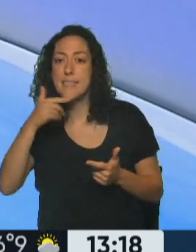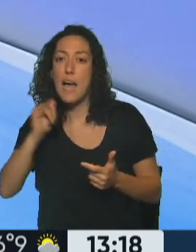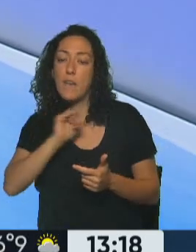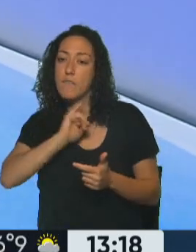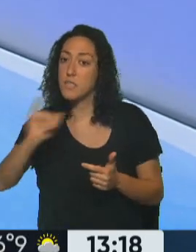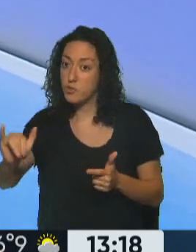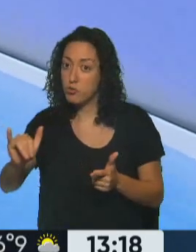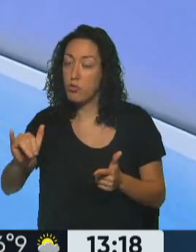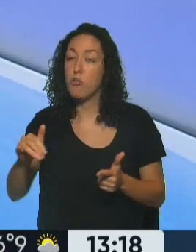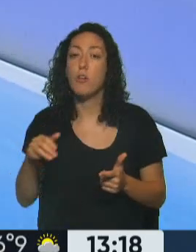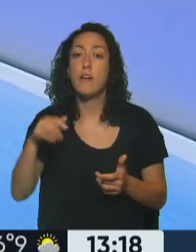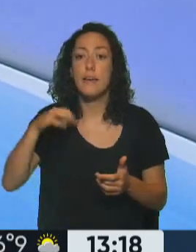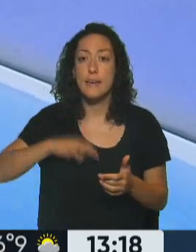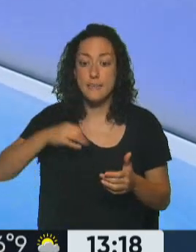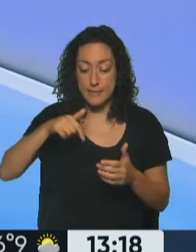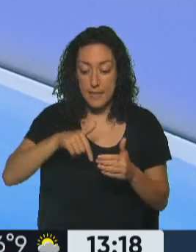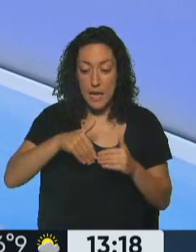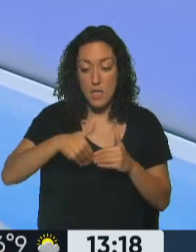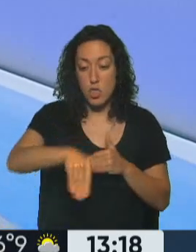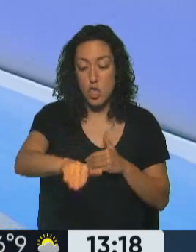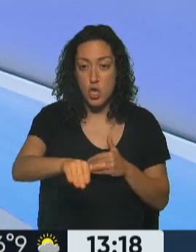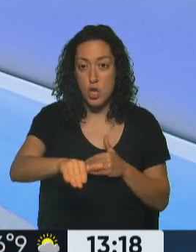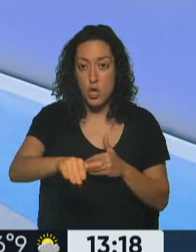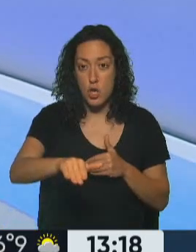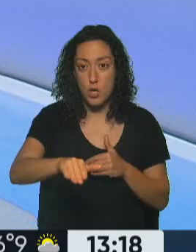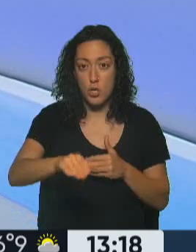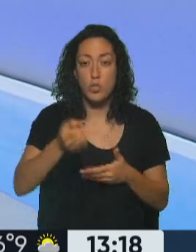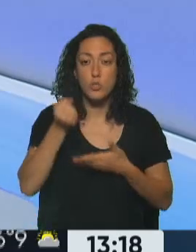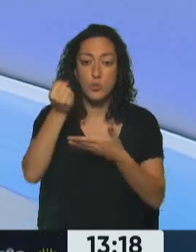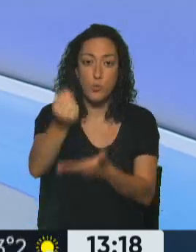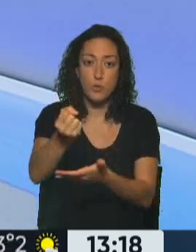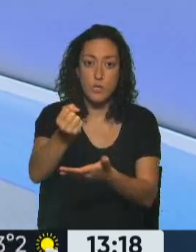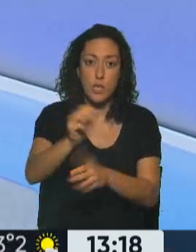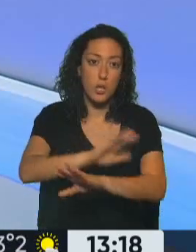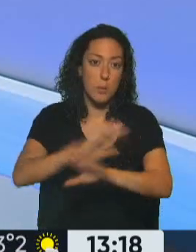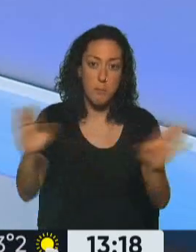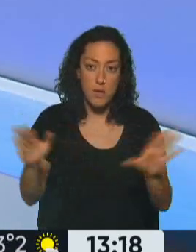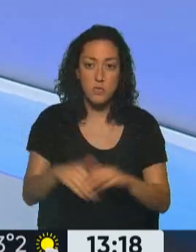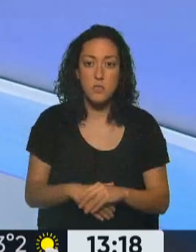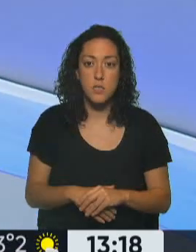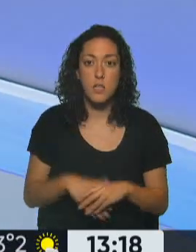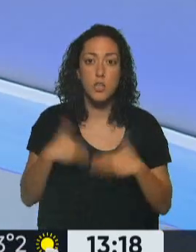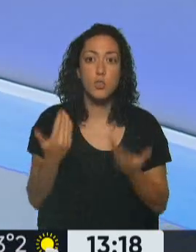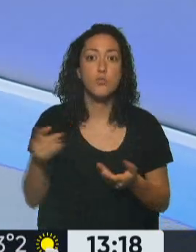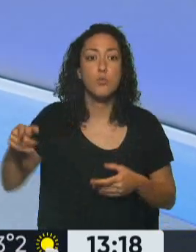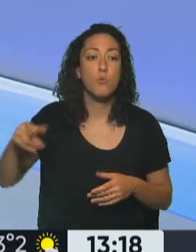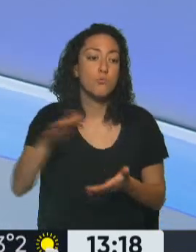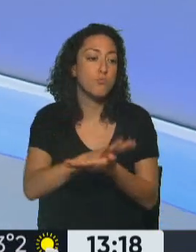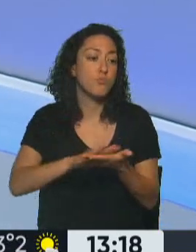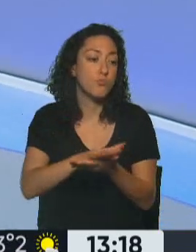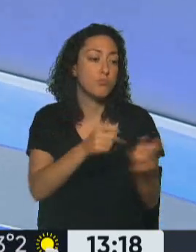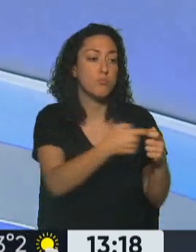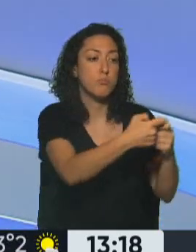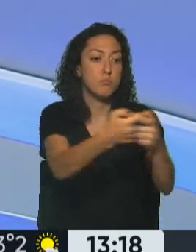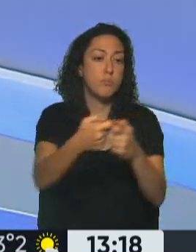de este año no le no va a recibir más sucio el estado Así que dijo muchachos cobrenle como sea arreglense con